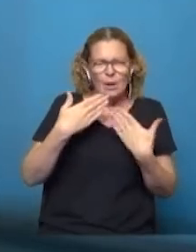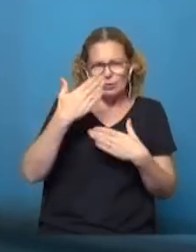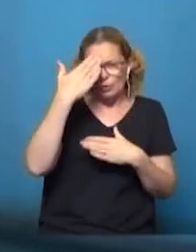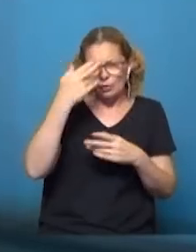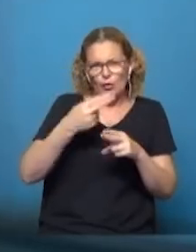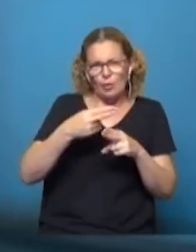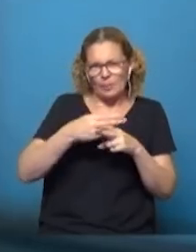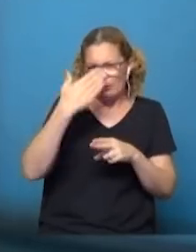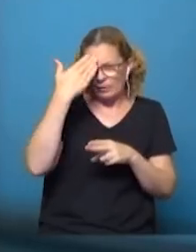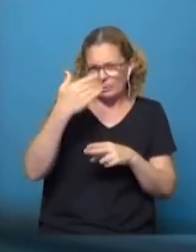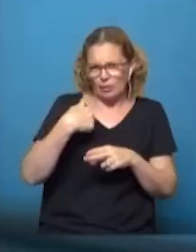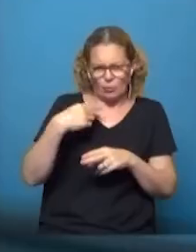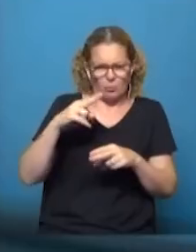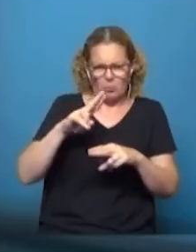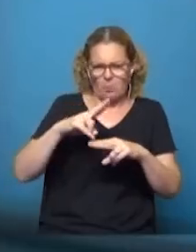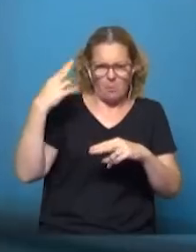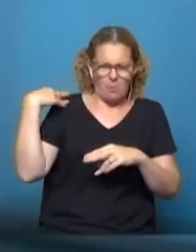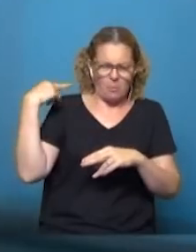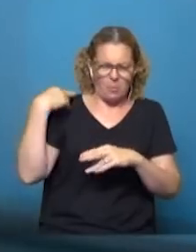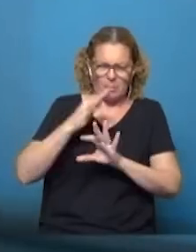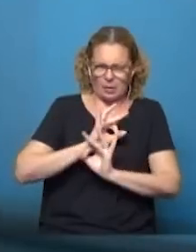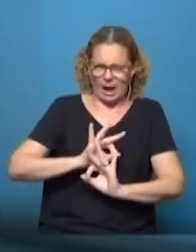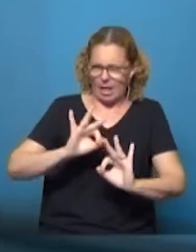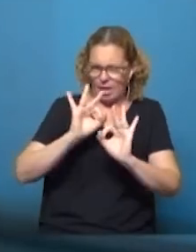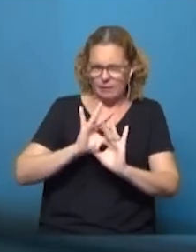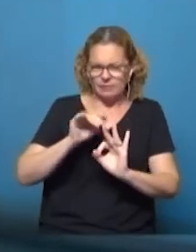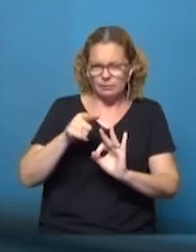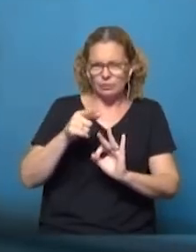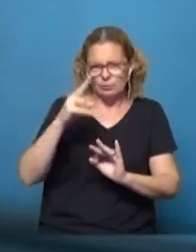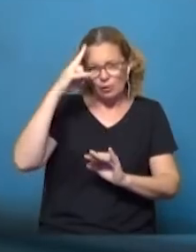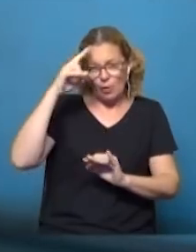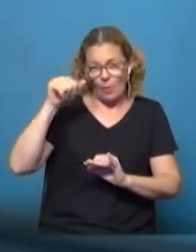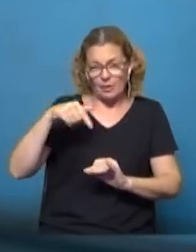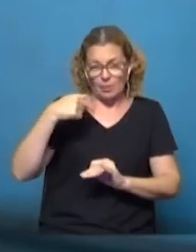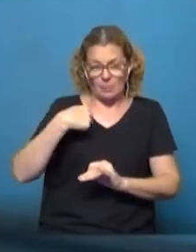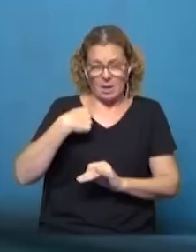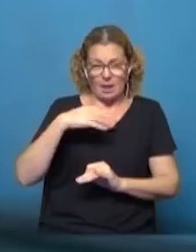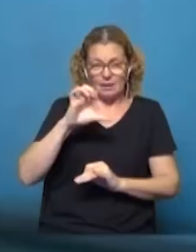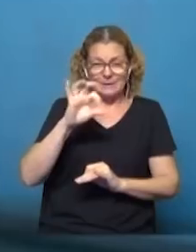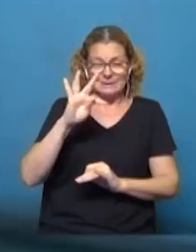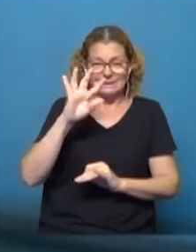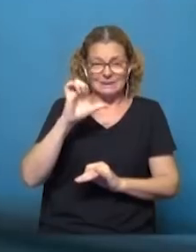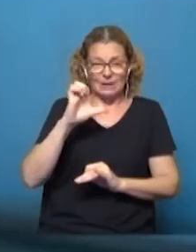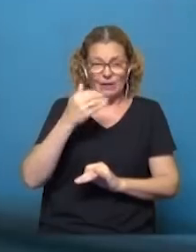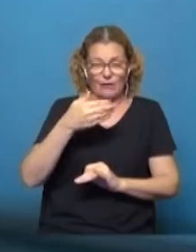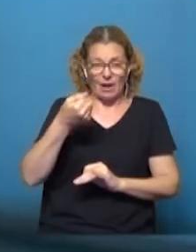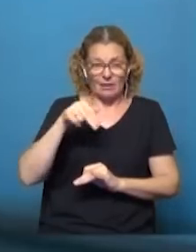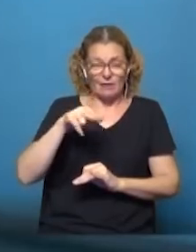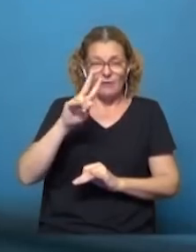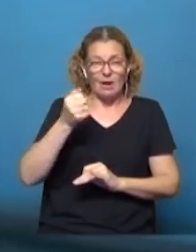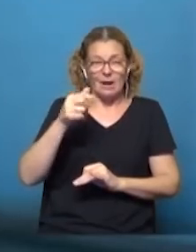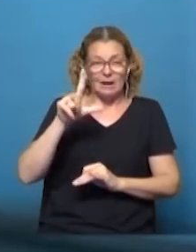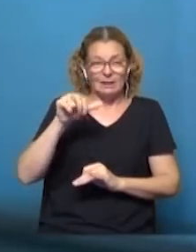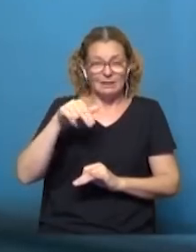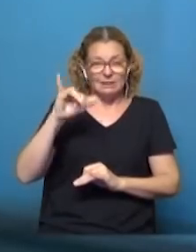del frente amplio no tengo ningún cargo y por lo tanto es una opinión de Esteban valenti y asumo toda la responsabilidad